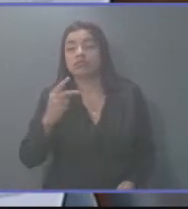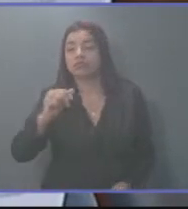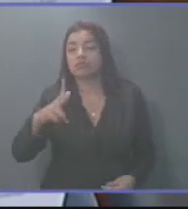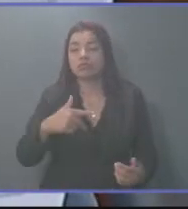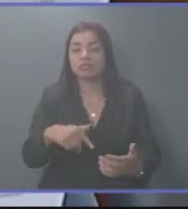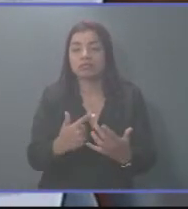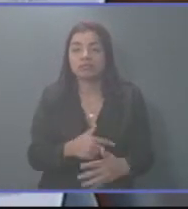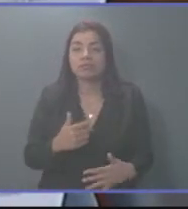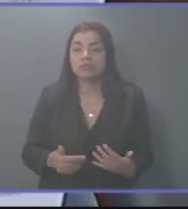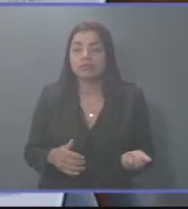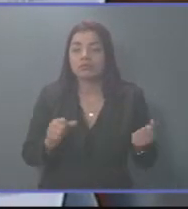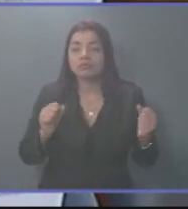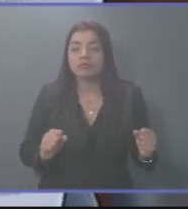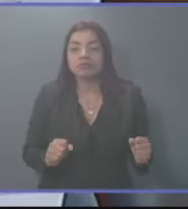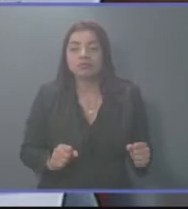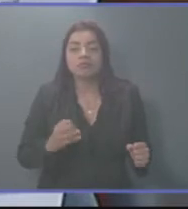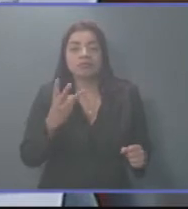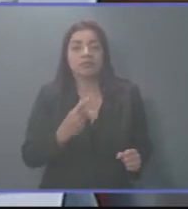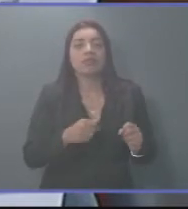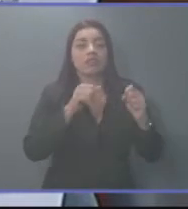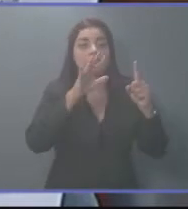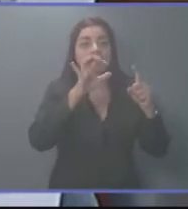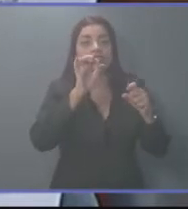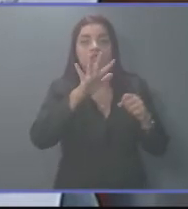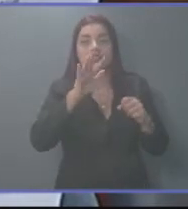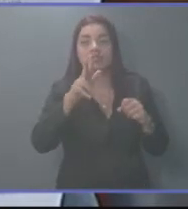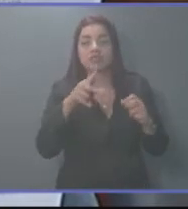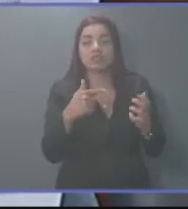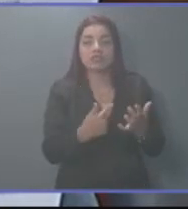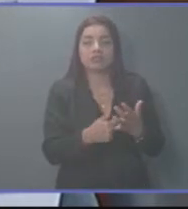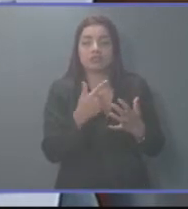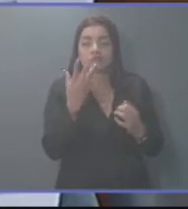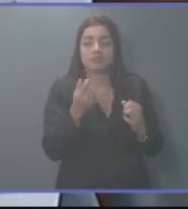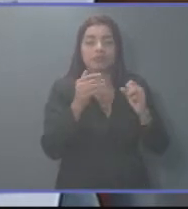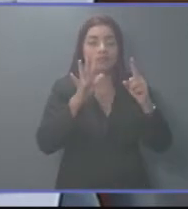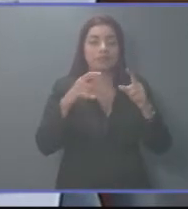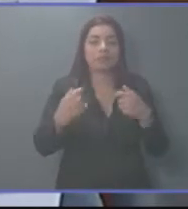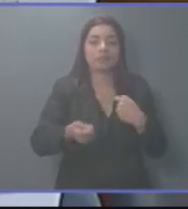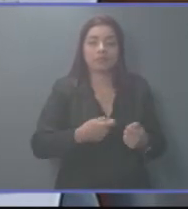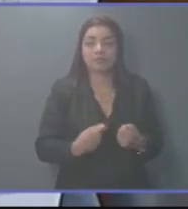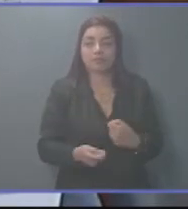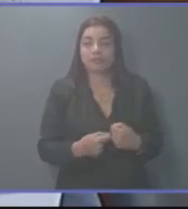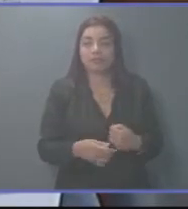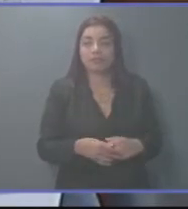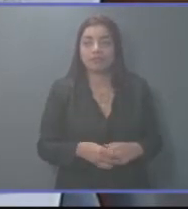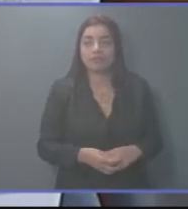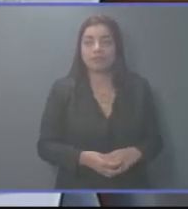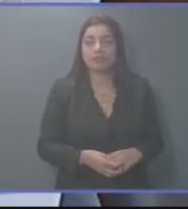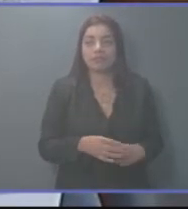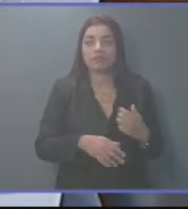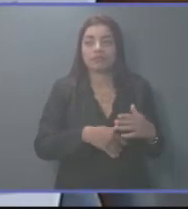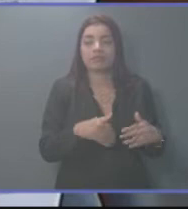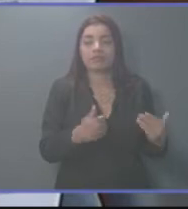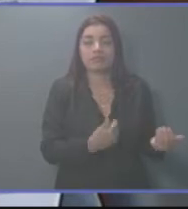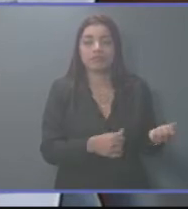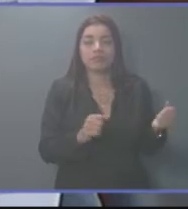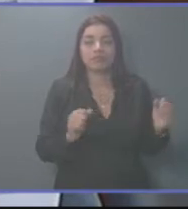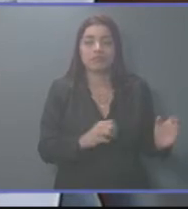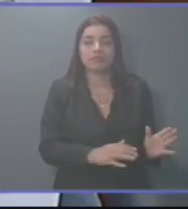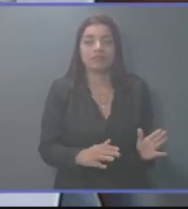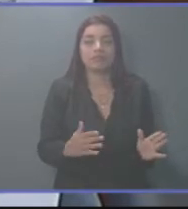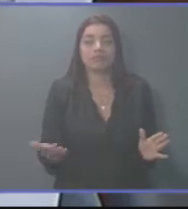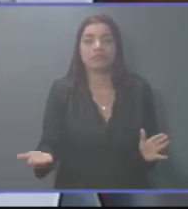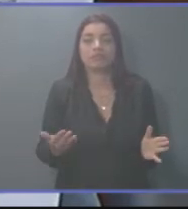decreto legislativo número 653 de fecha 6 de diciembre del año 2001, publicado en el